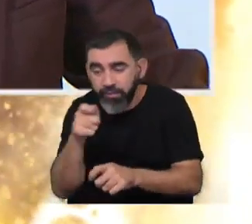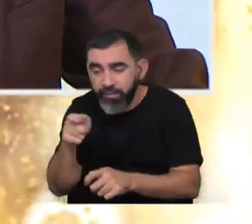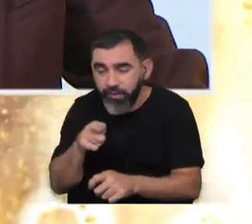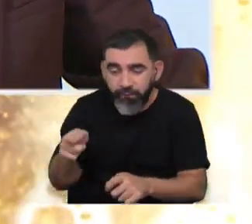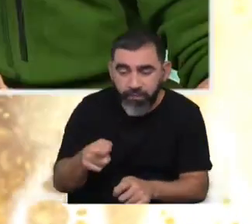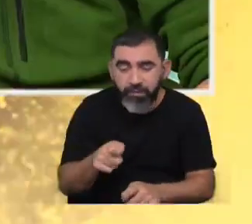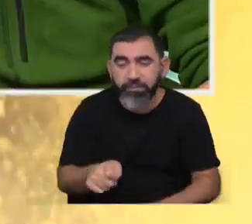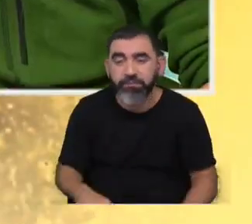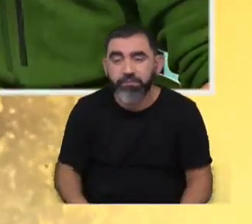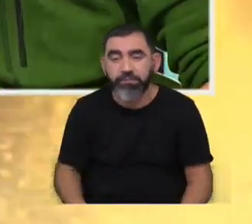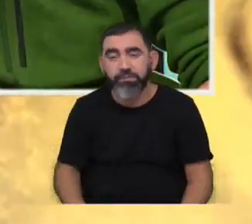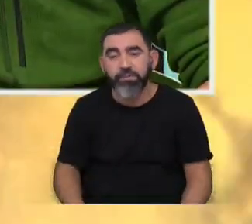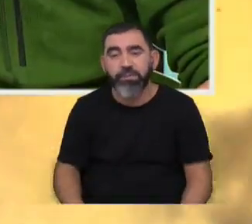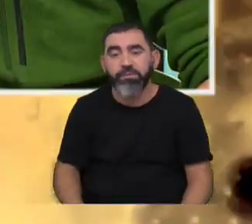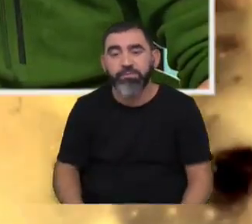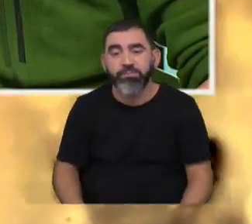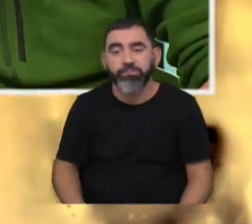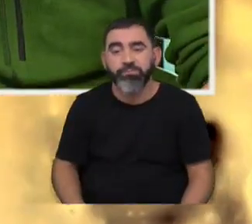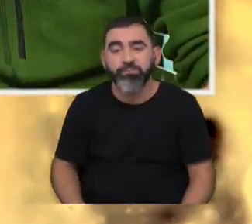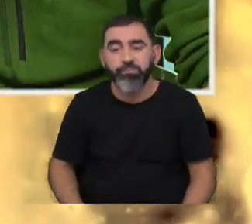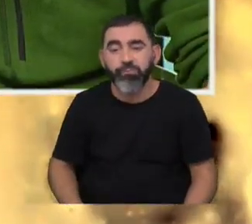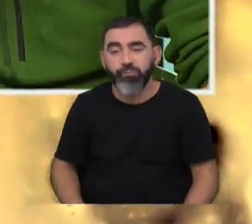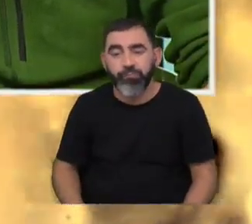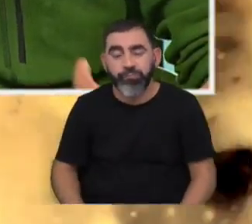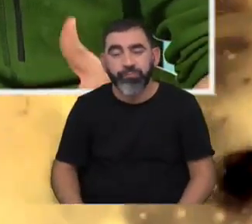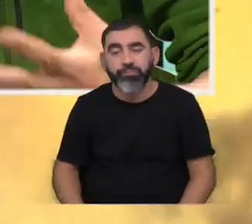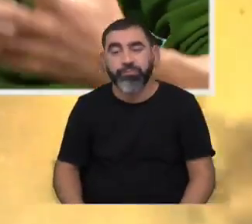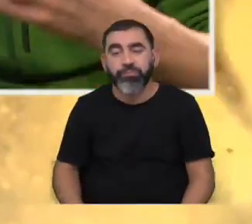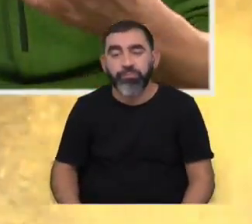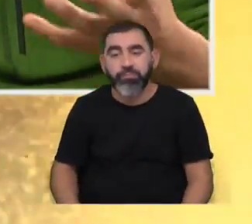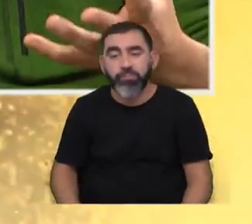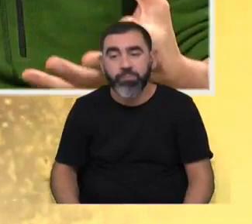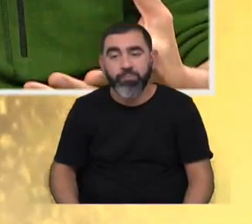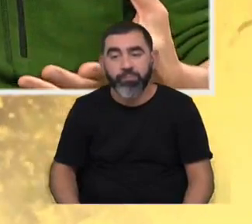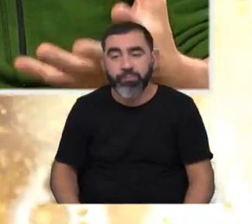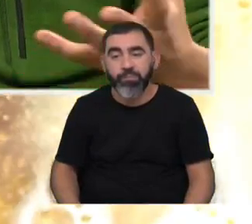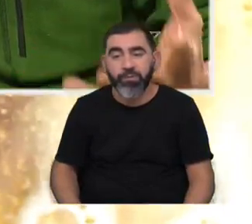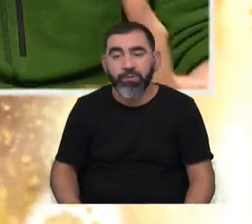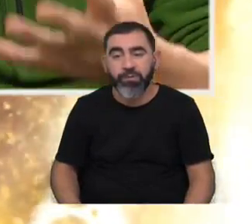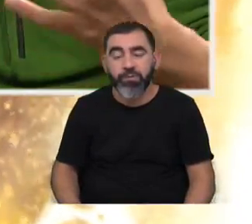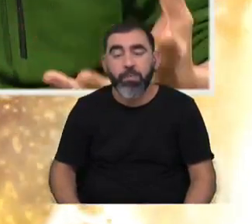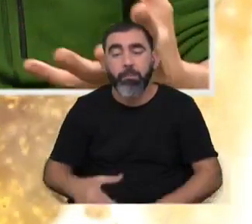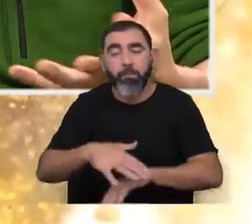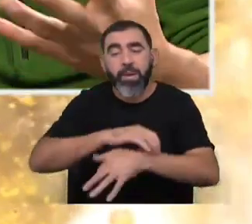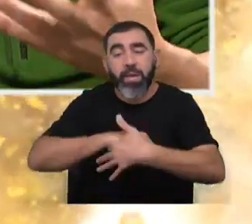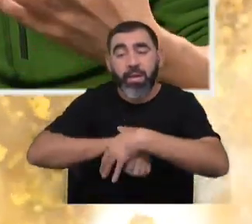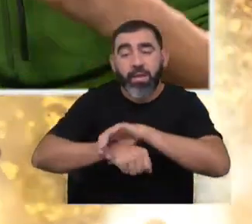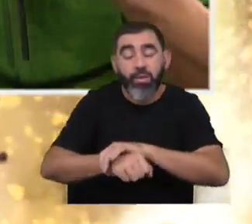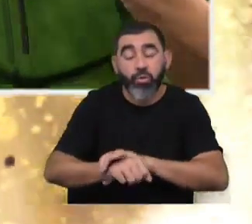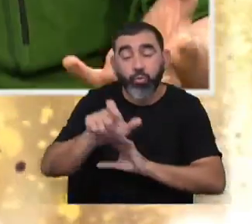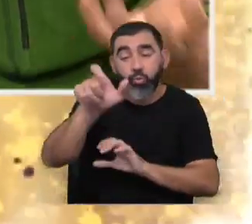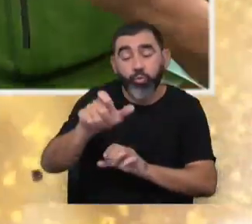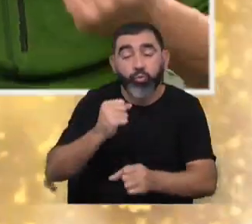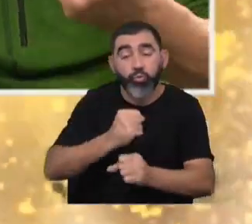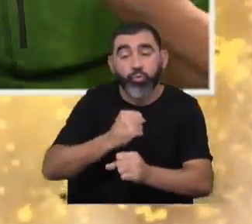de ese programa que habíamos hecho sobre paleontología en Uruguay, que era Paleodetectives. Los paleontólogos y las paleontólogas